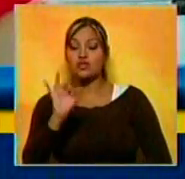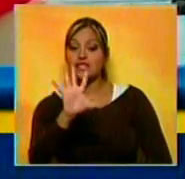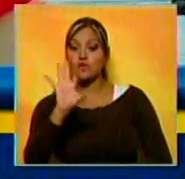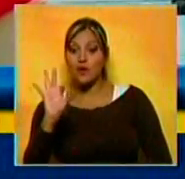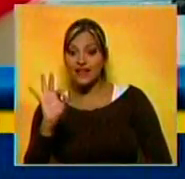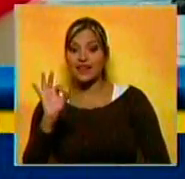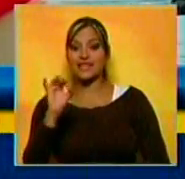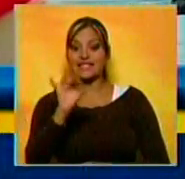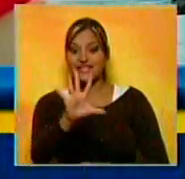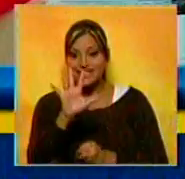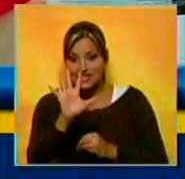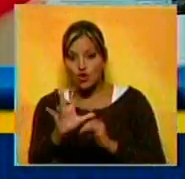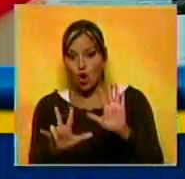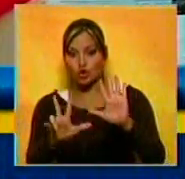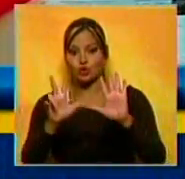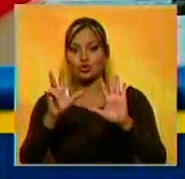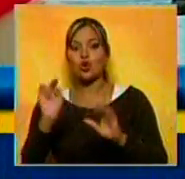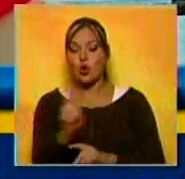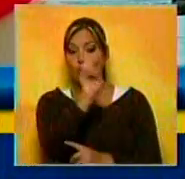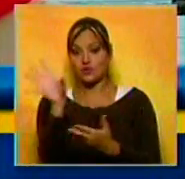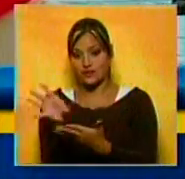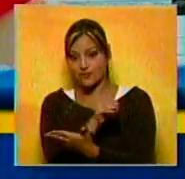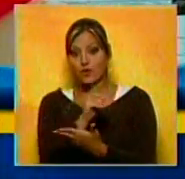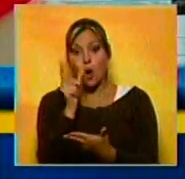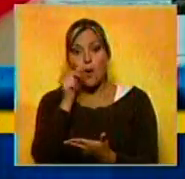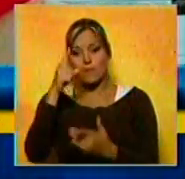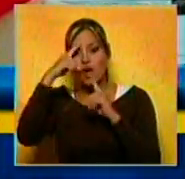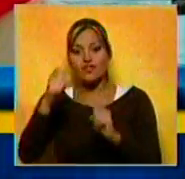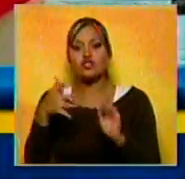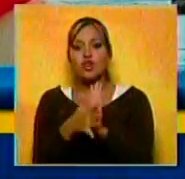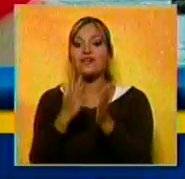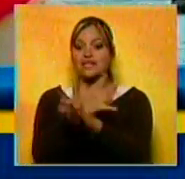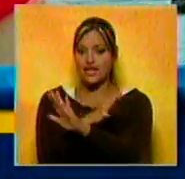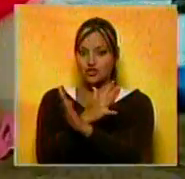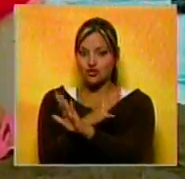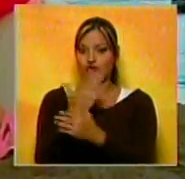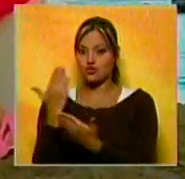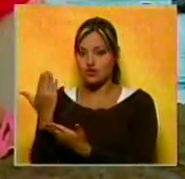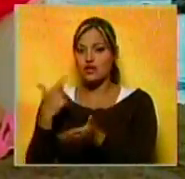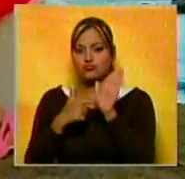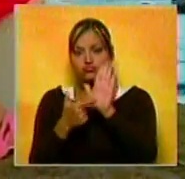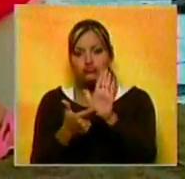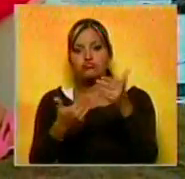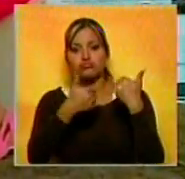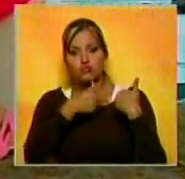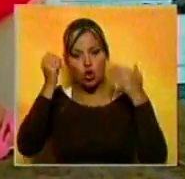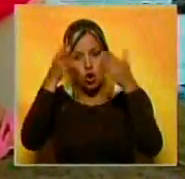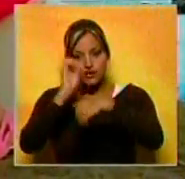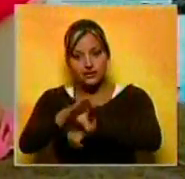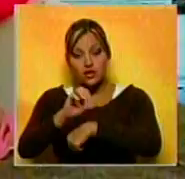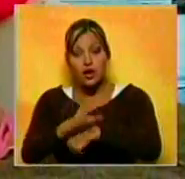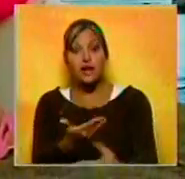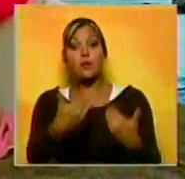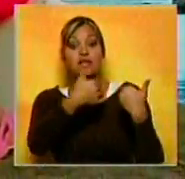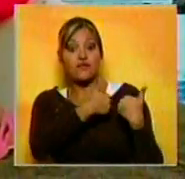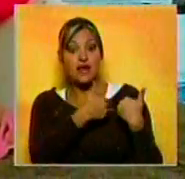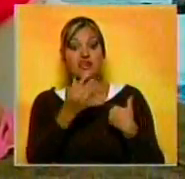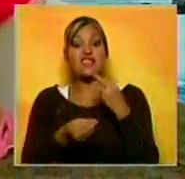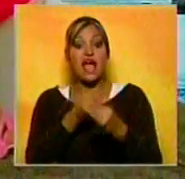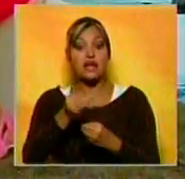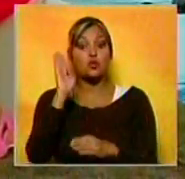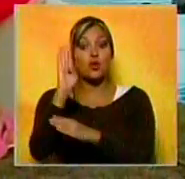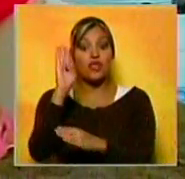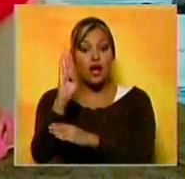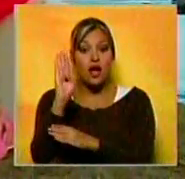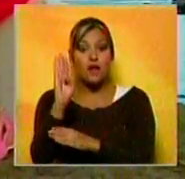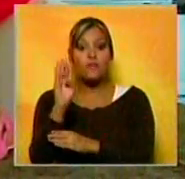0424-145-5058, estoy a la orden, o @twsexólogo para cualquier inquietud. Responsabilidad ante todo, señores, cuidado con lo que hacen.